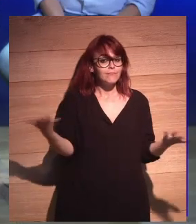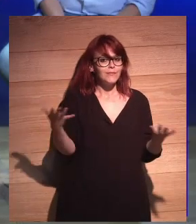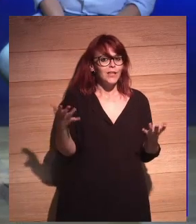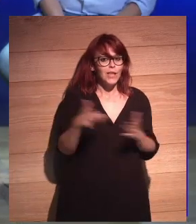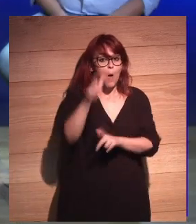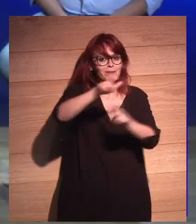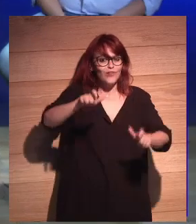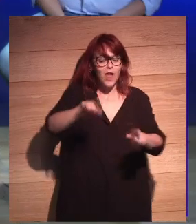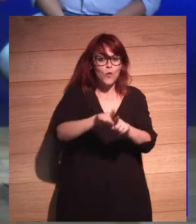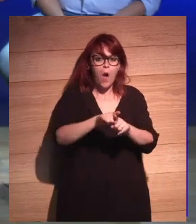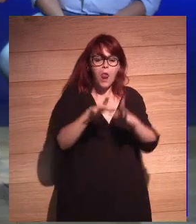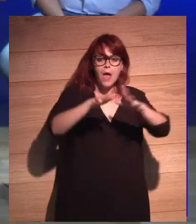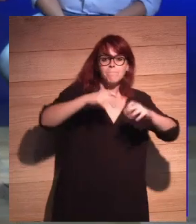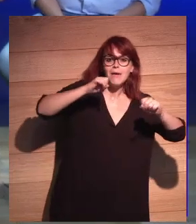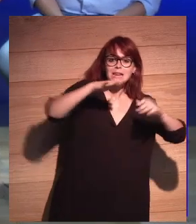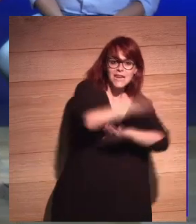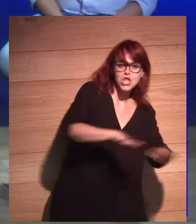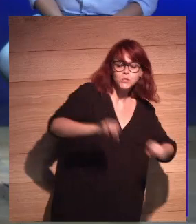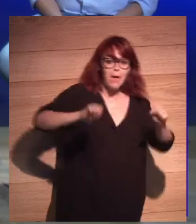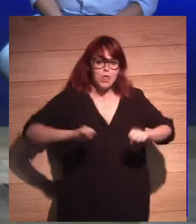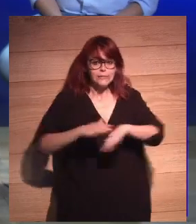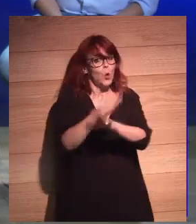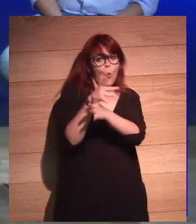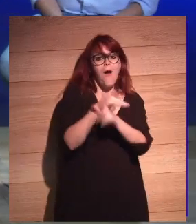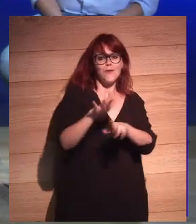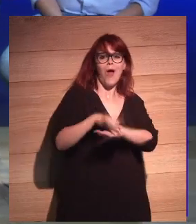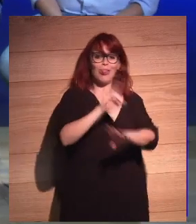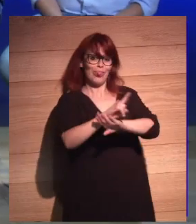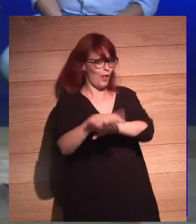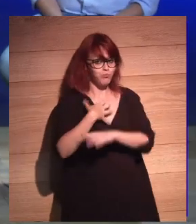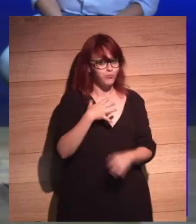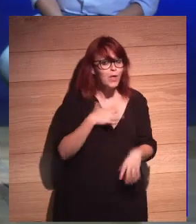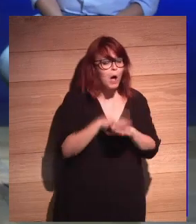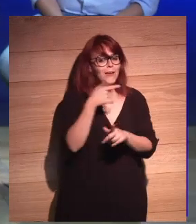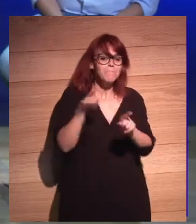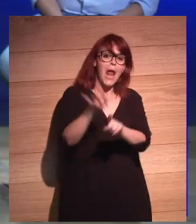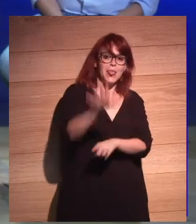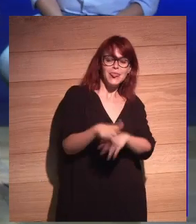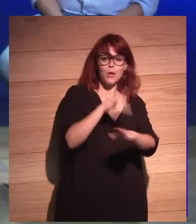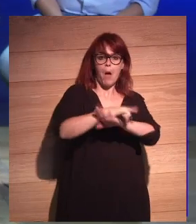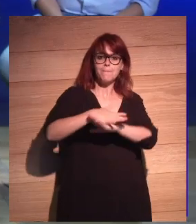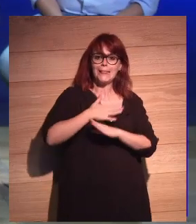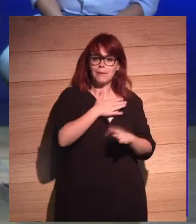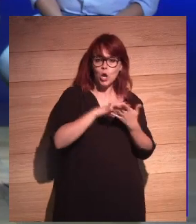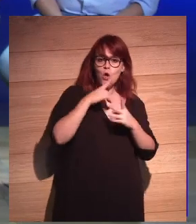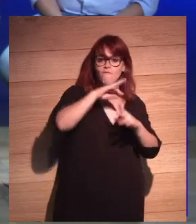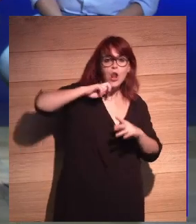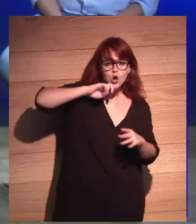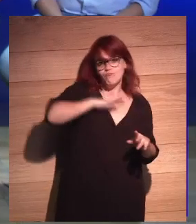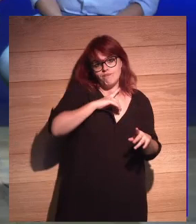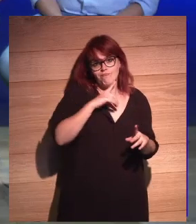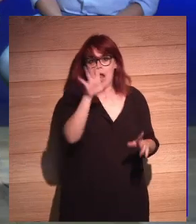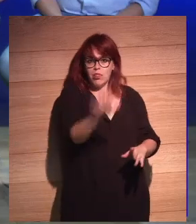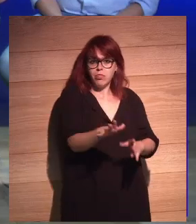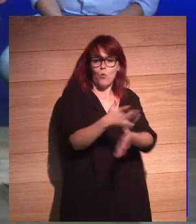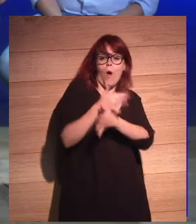las personas, ni con los niños ni con los mayores, ¿vale? Porque creo que estamos jugando con nuestro patrimonio, con nuestro valor. Yo por eso,